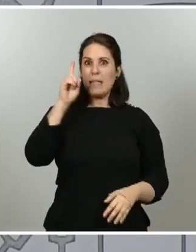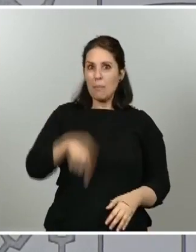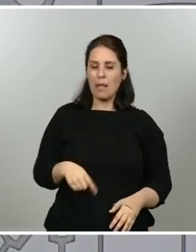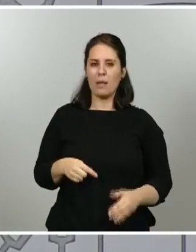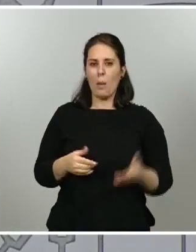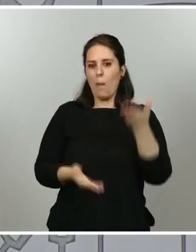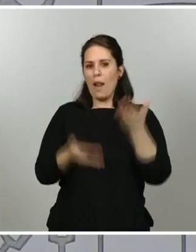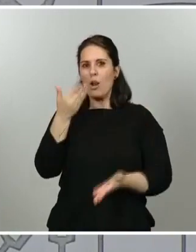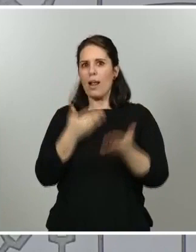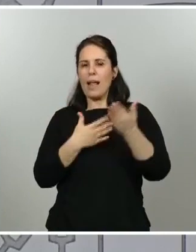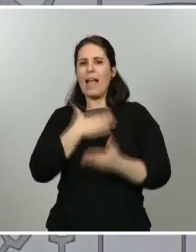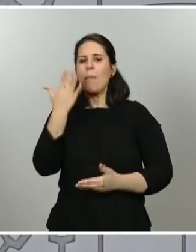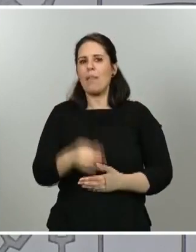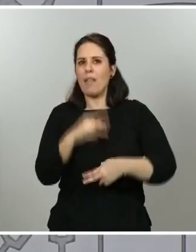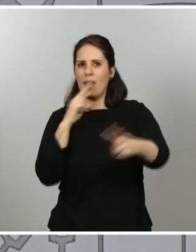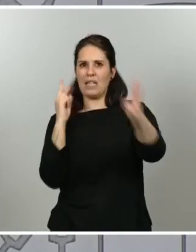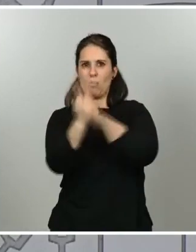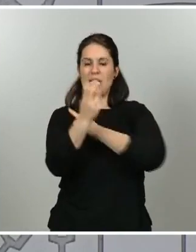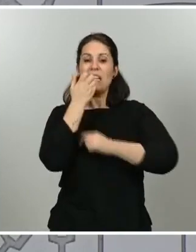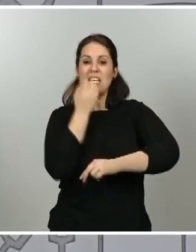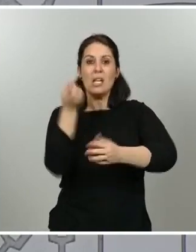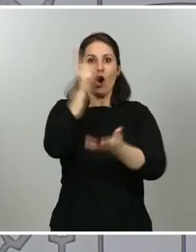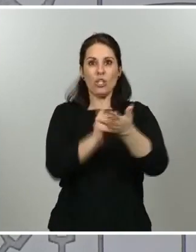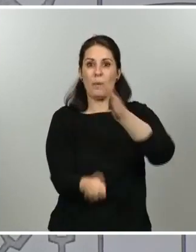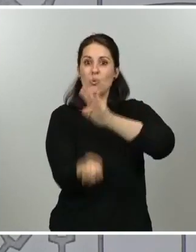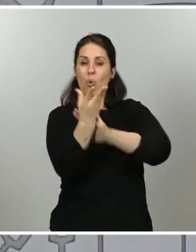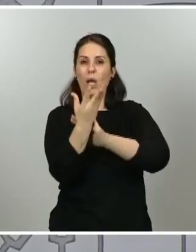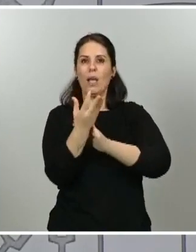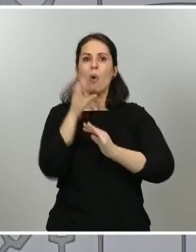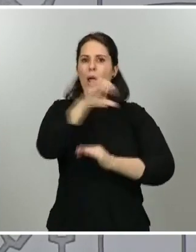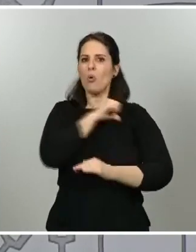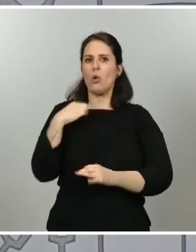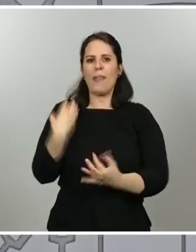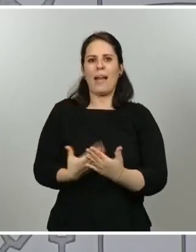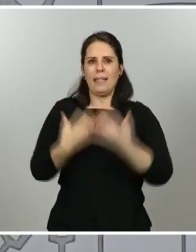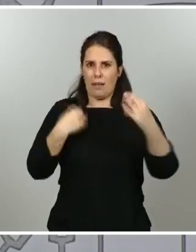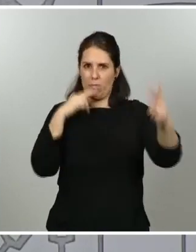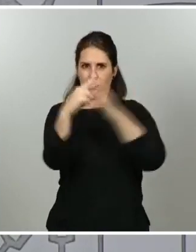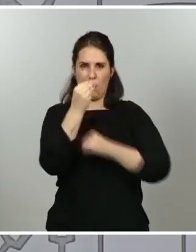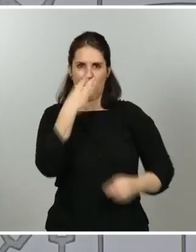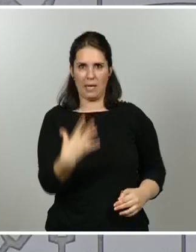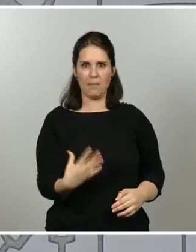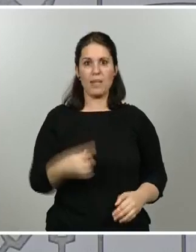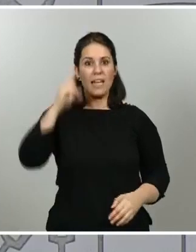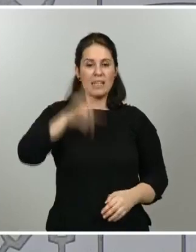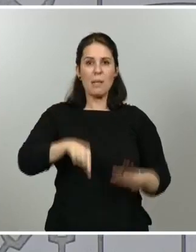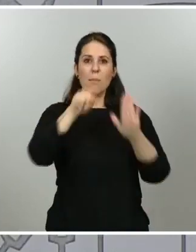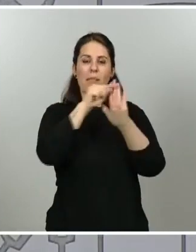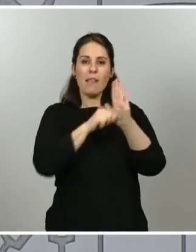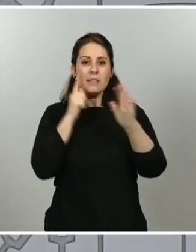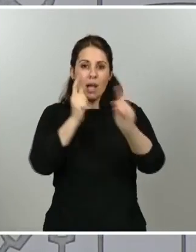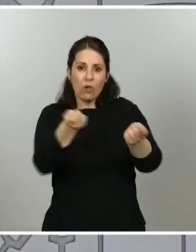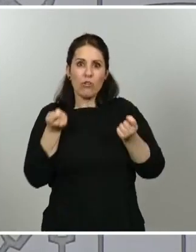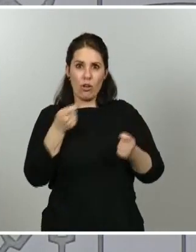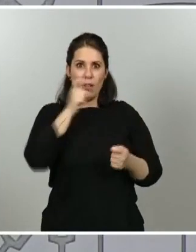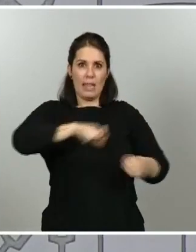reescalar suficientemente grande. Y tenemos que garantizar además que la coherencia de las medidas de control poblacional que se van a implementar